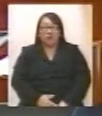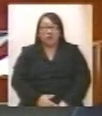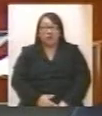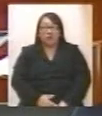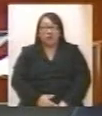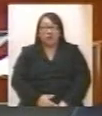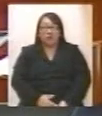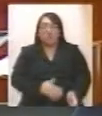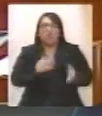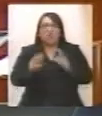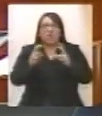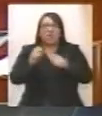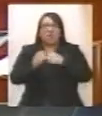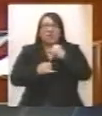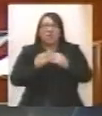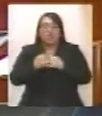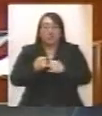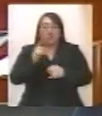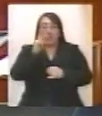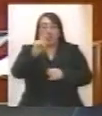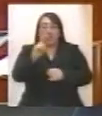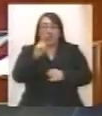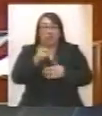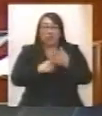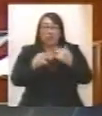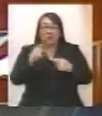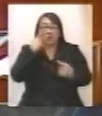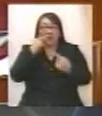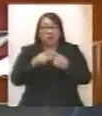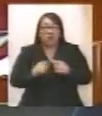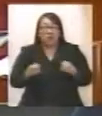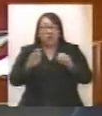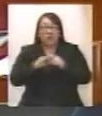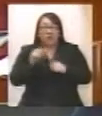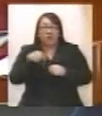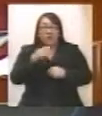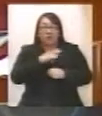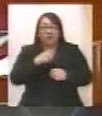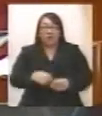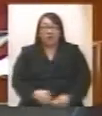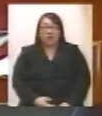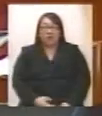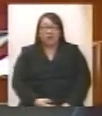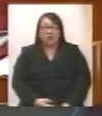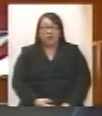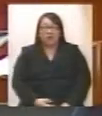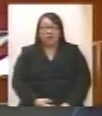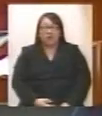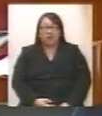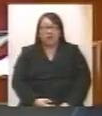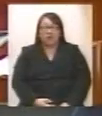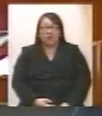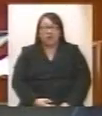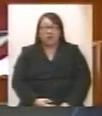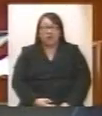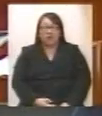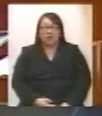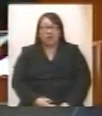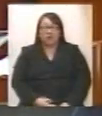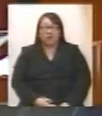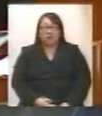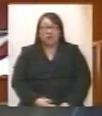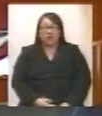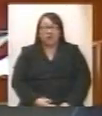importante organismo internacional, uno de los objetivos prioritarios de este gobierno. Lucharemos frontalmente